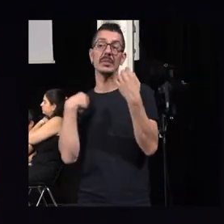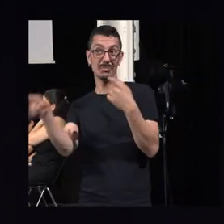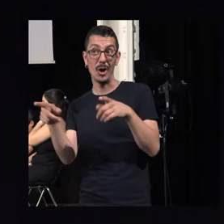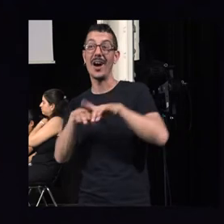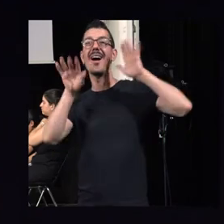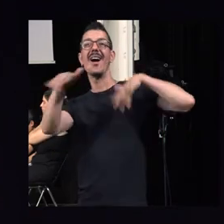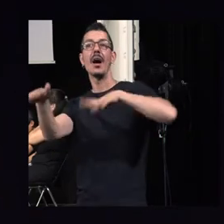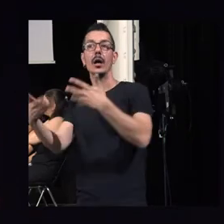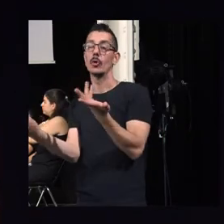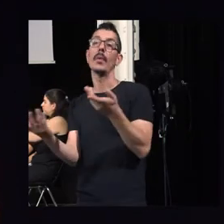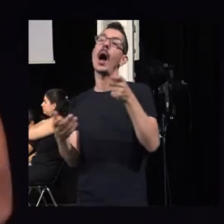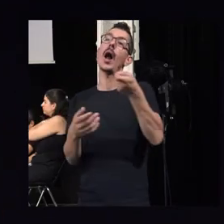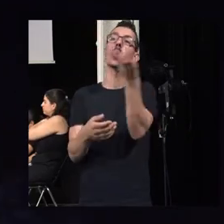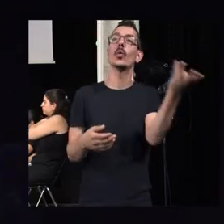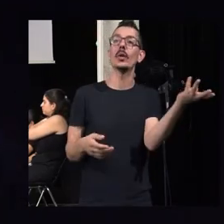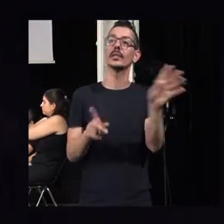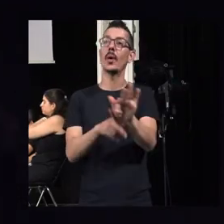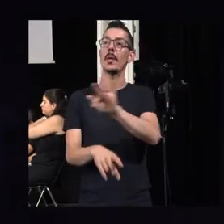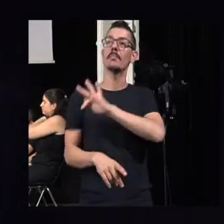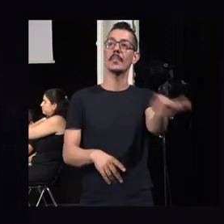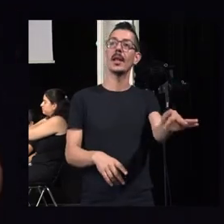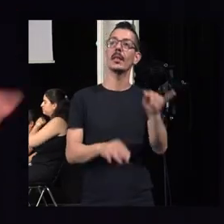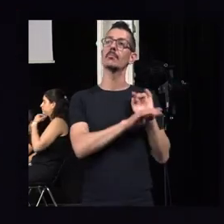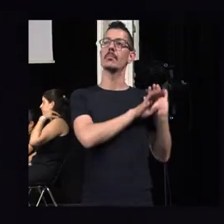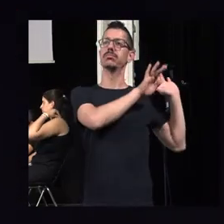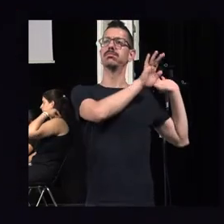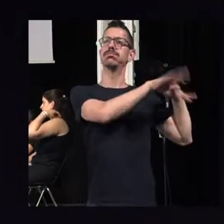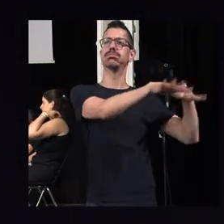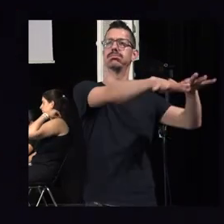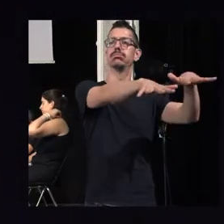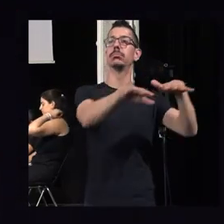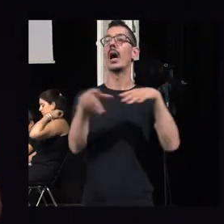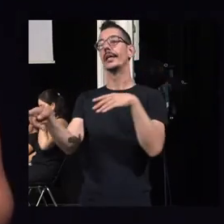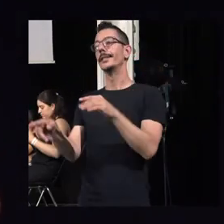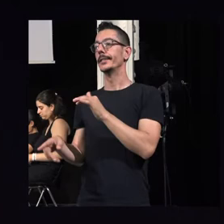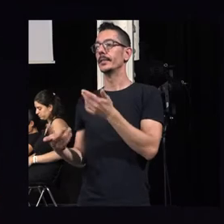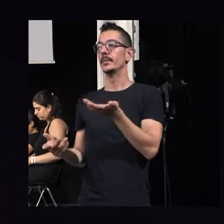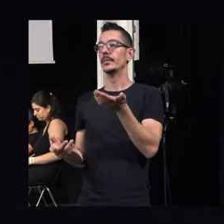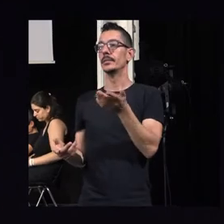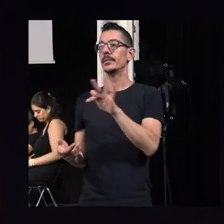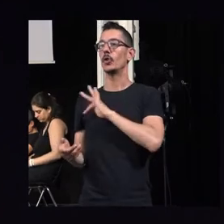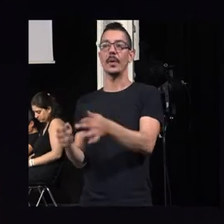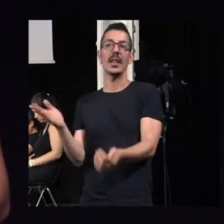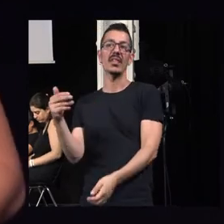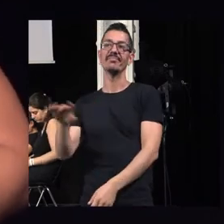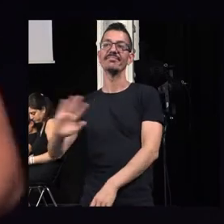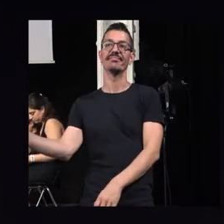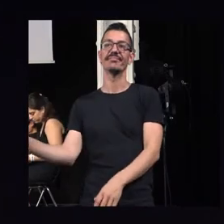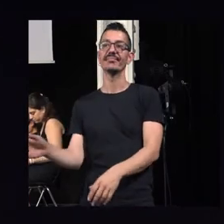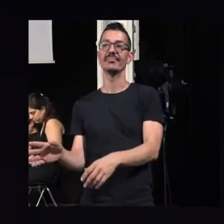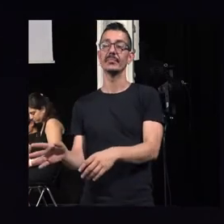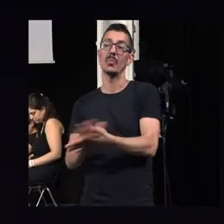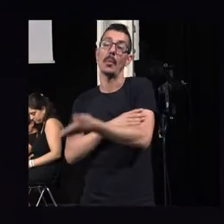que hay quienes merecen que salgan en manifestación multitudinaria y hay quienes no las merecemos pues por